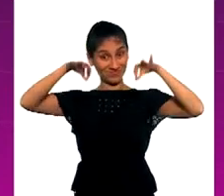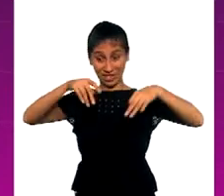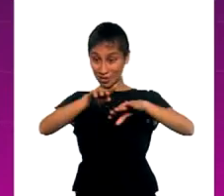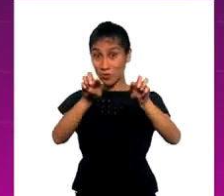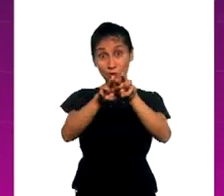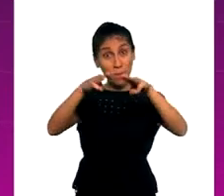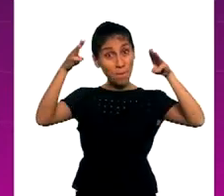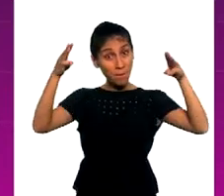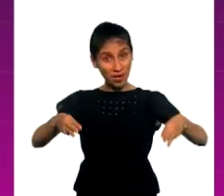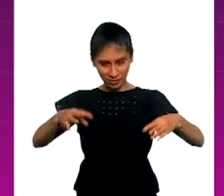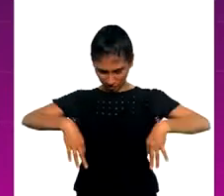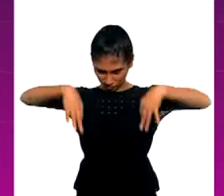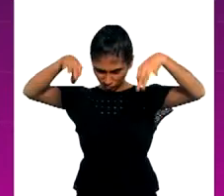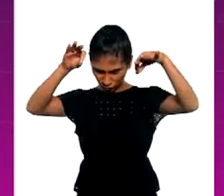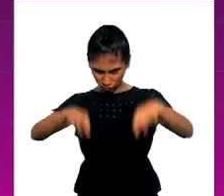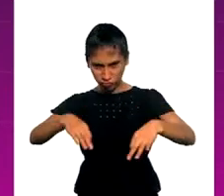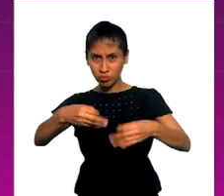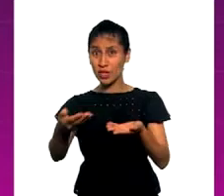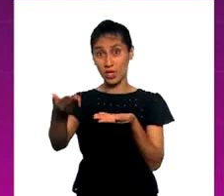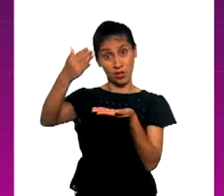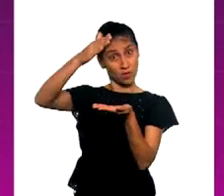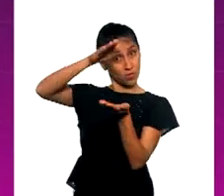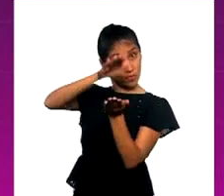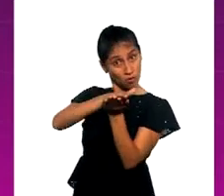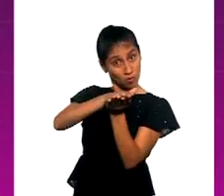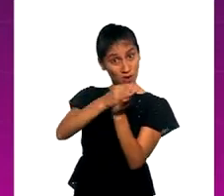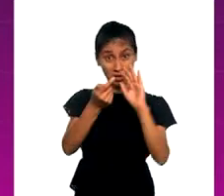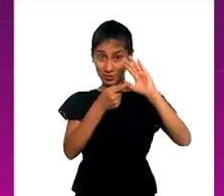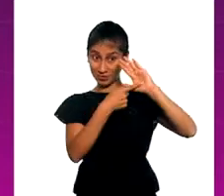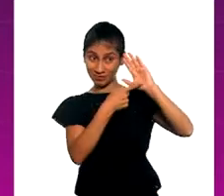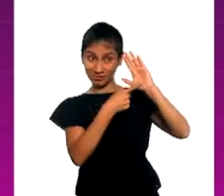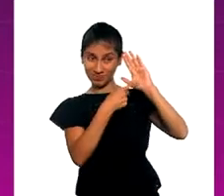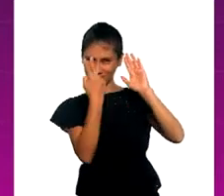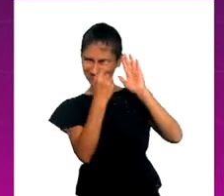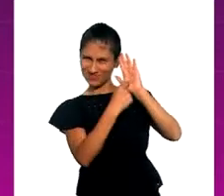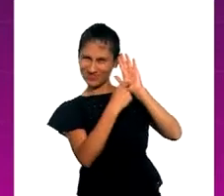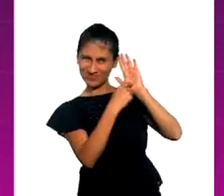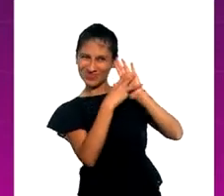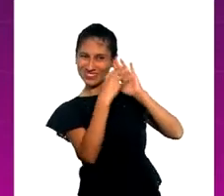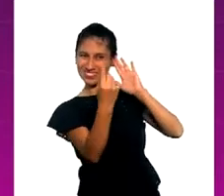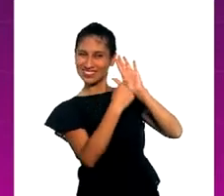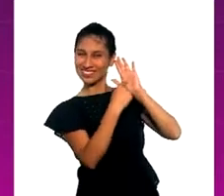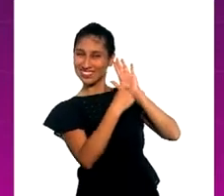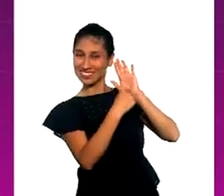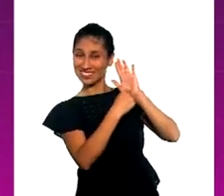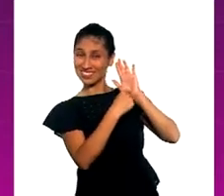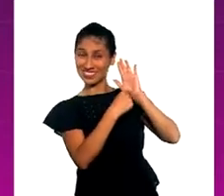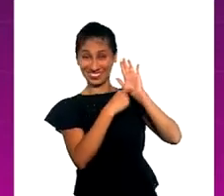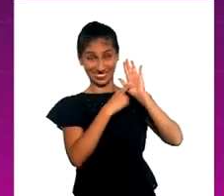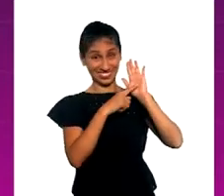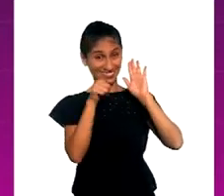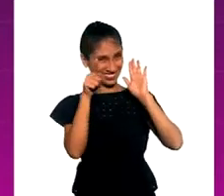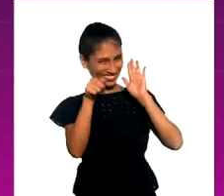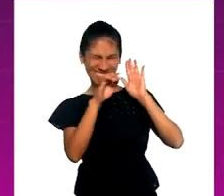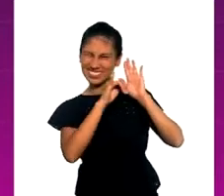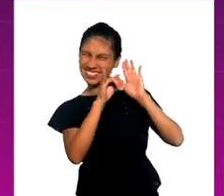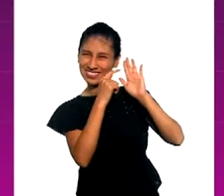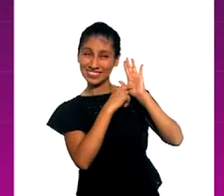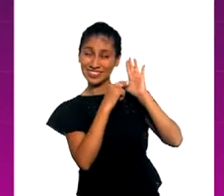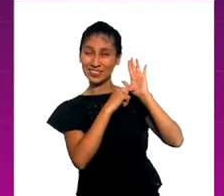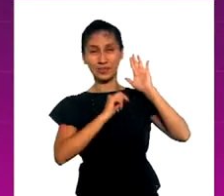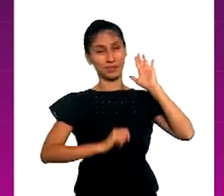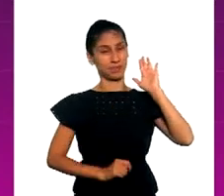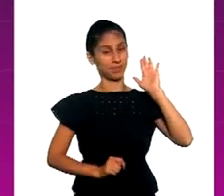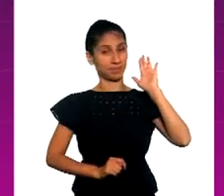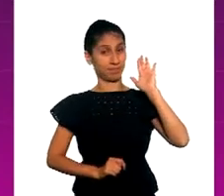mesa y dobla la por la mitad de arriba hacia abajo asegúrate de